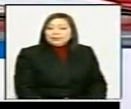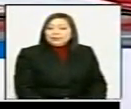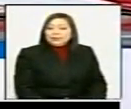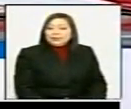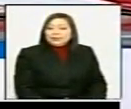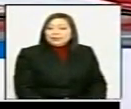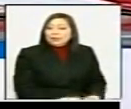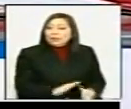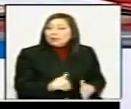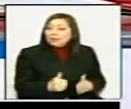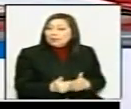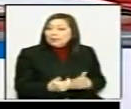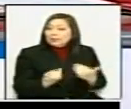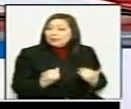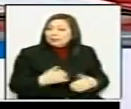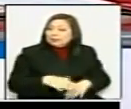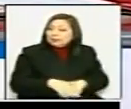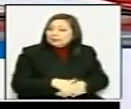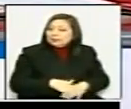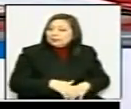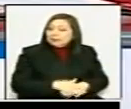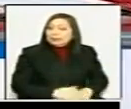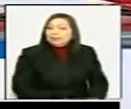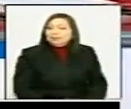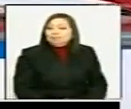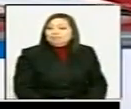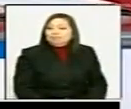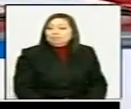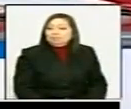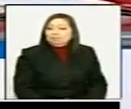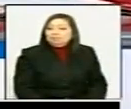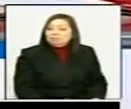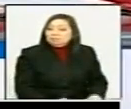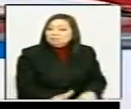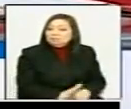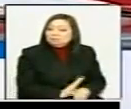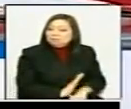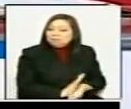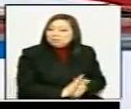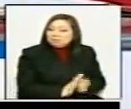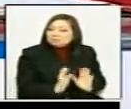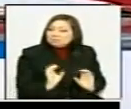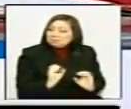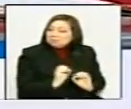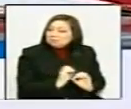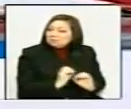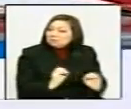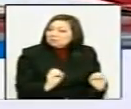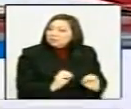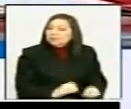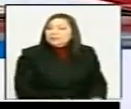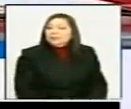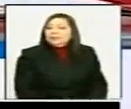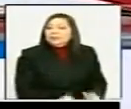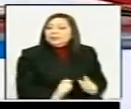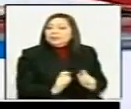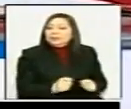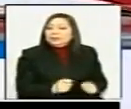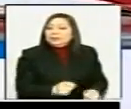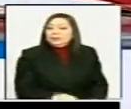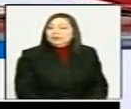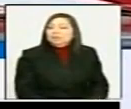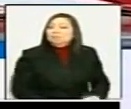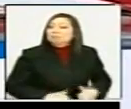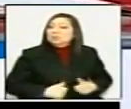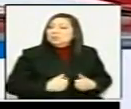Entonces, en todo ese proceso yo no estoy comprendido absolutamente nada. Sin embargo, dado que